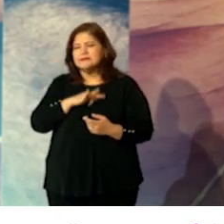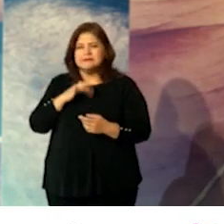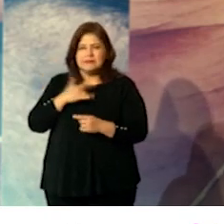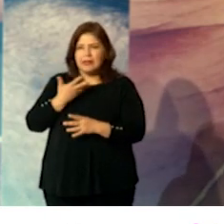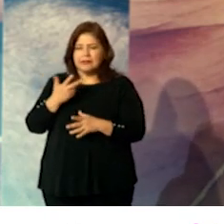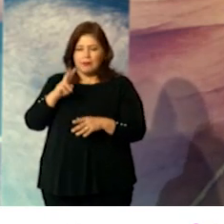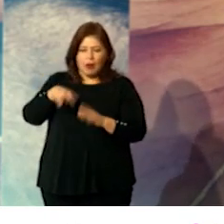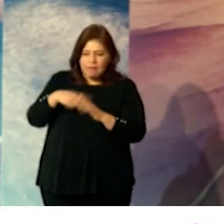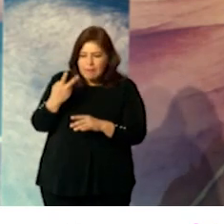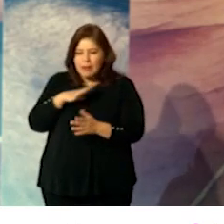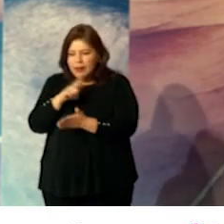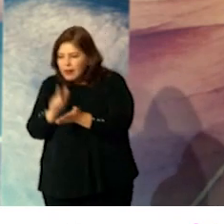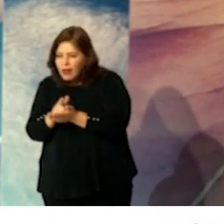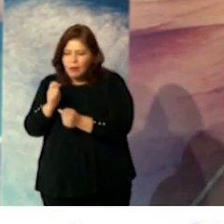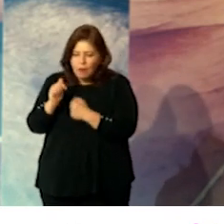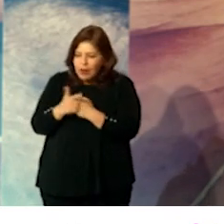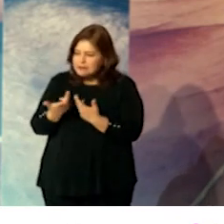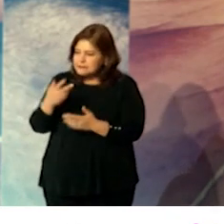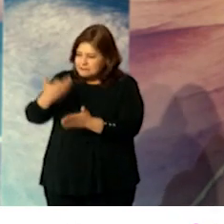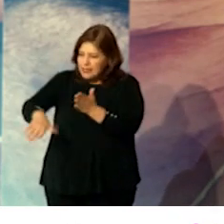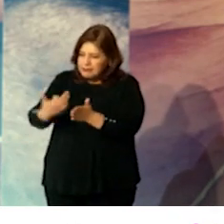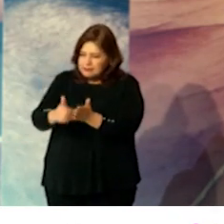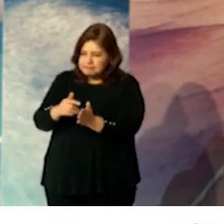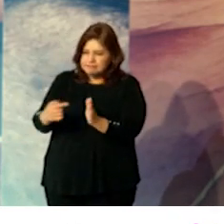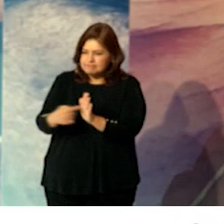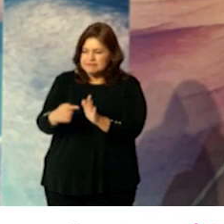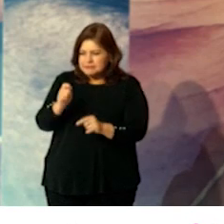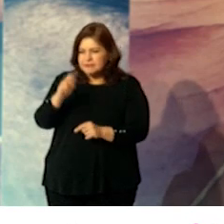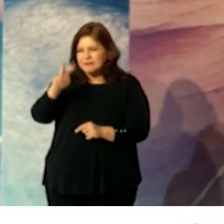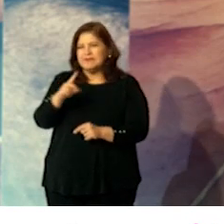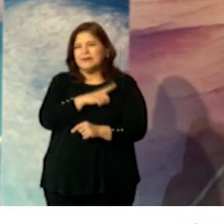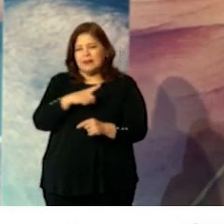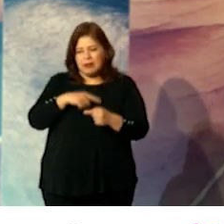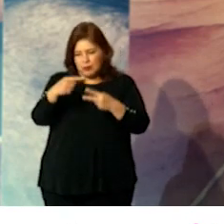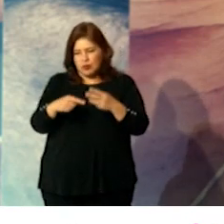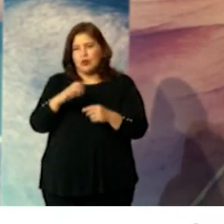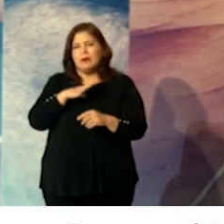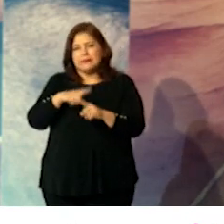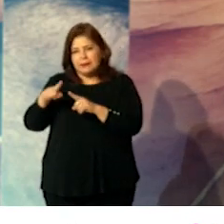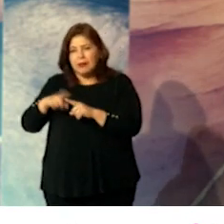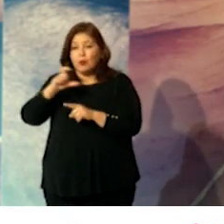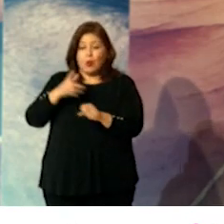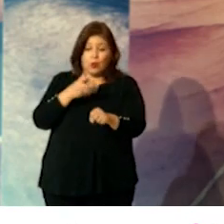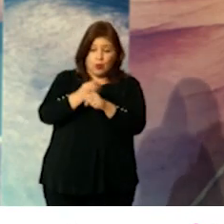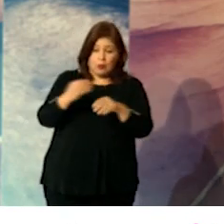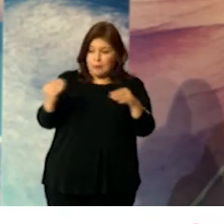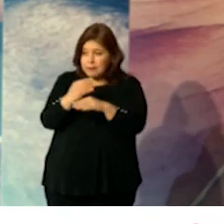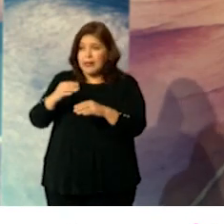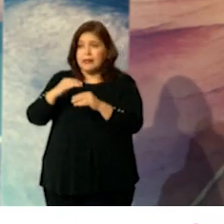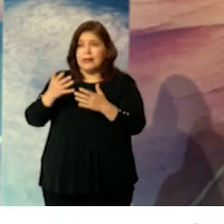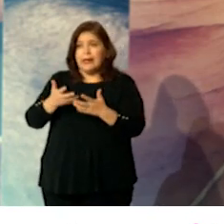vacío legal o la laguna legal. Que creo que es fundamental, y esto yo creo que se aplica en todos lados. Cuando hablemos de urbanización y